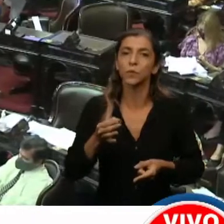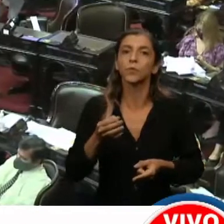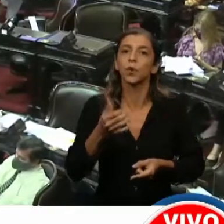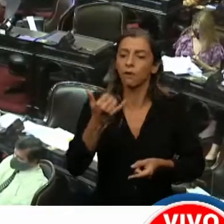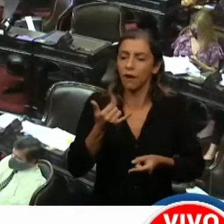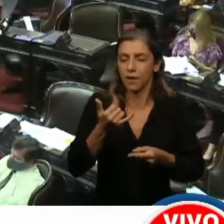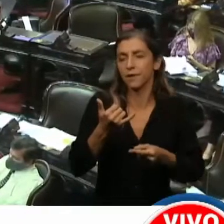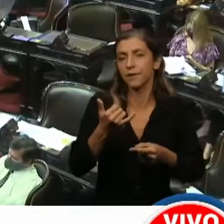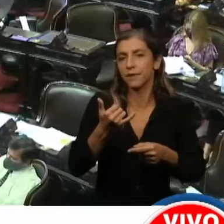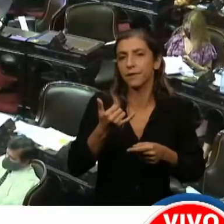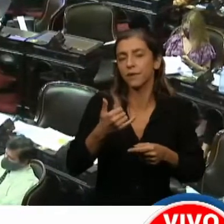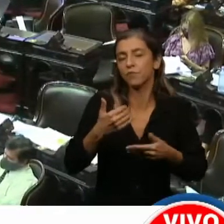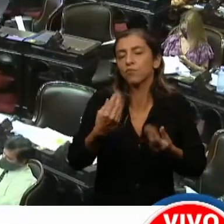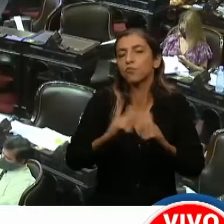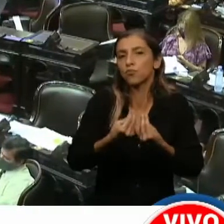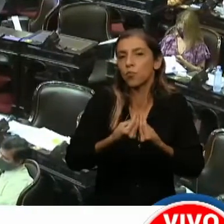en este último tiempo